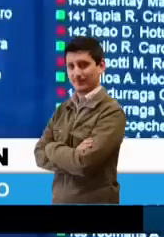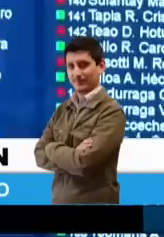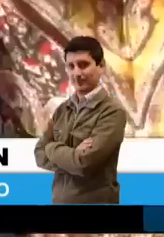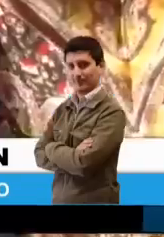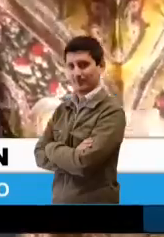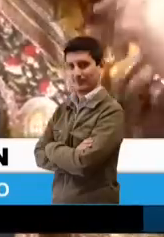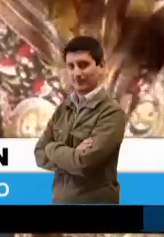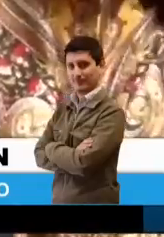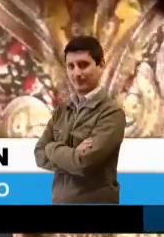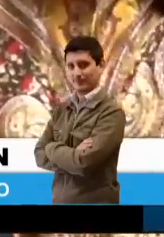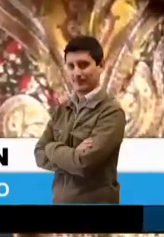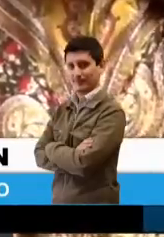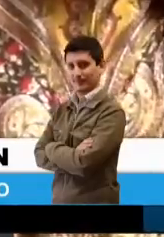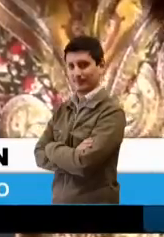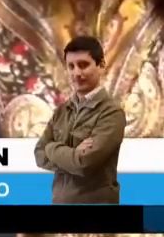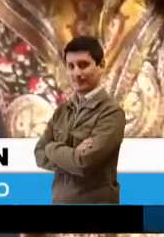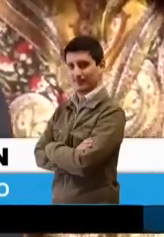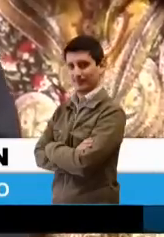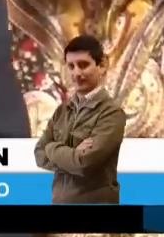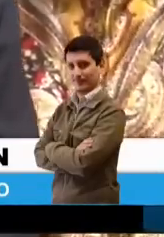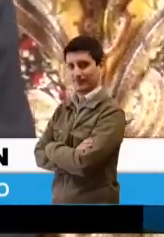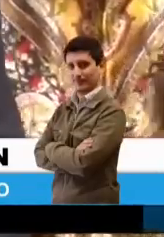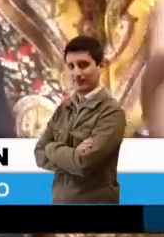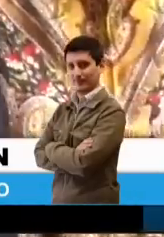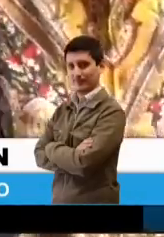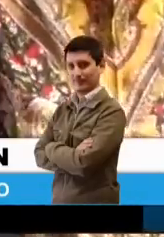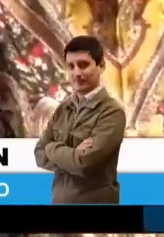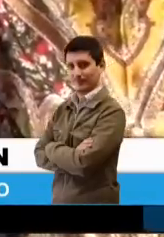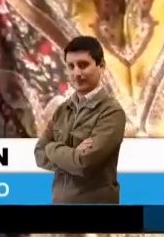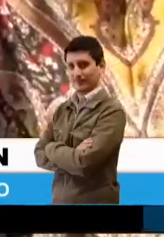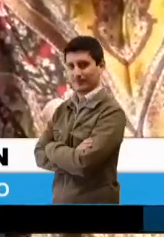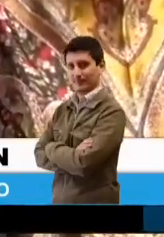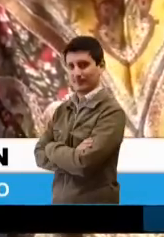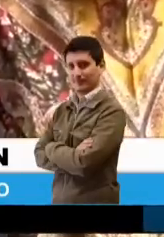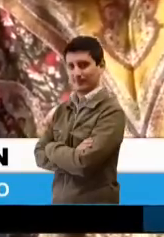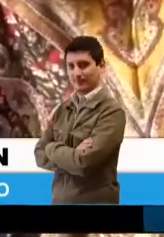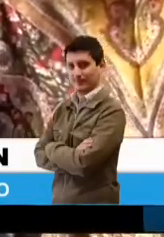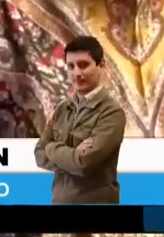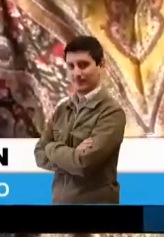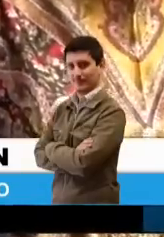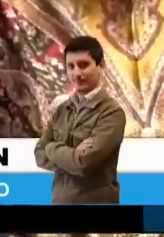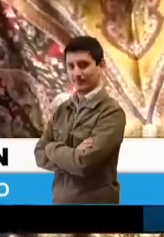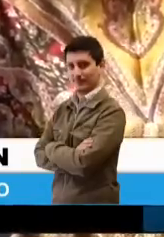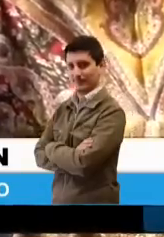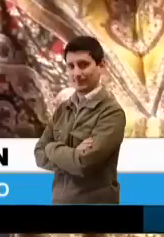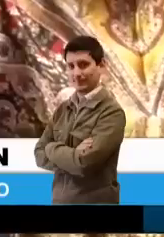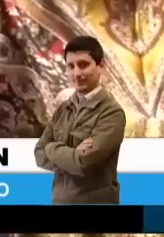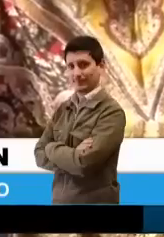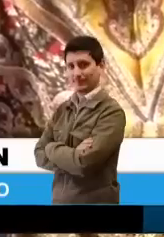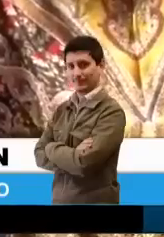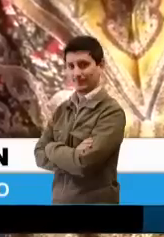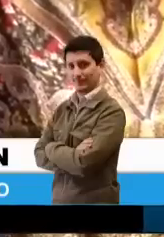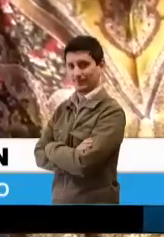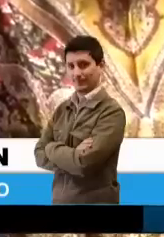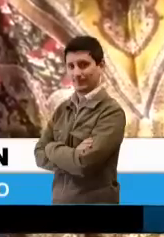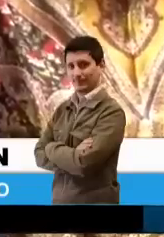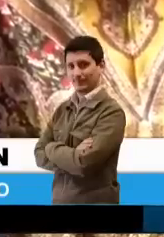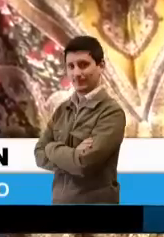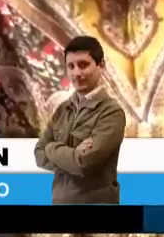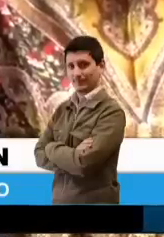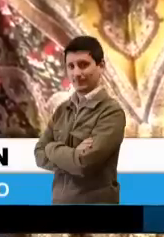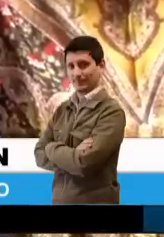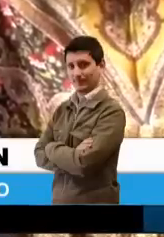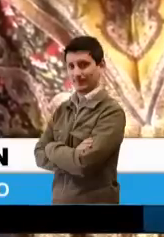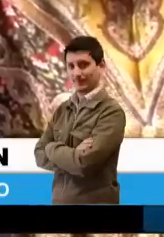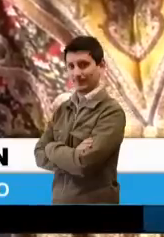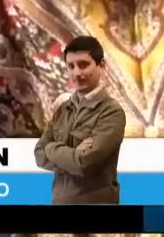votación, no puso sobre la mesa nunca en la Cámara, según dicen los diputados negociantes, cambios a la reforma. O sea, la